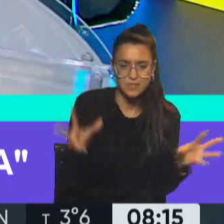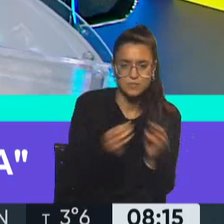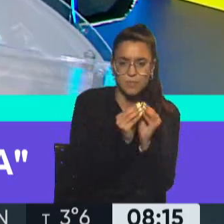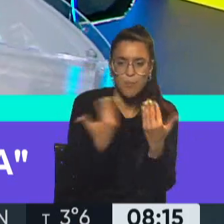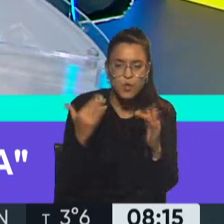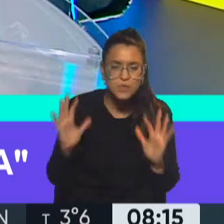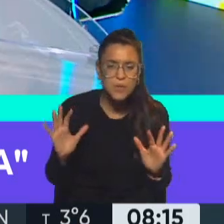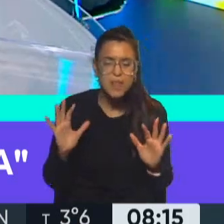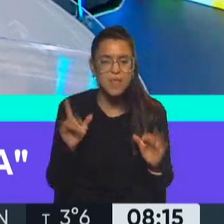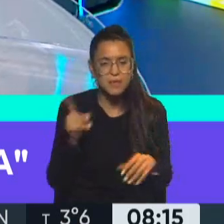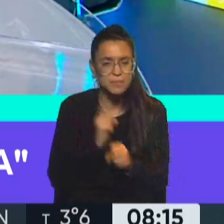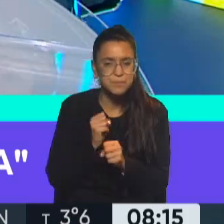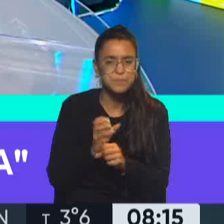alterna?